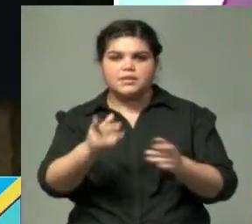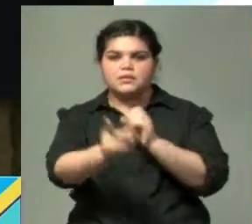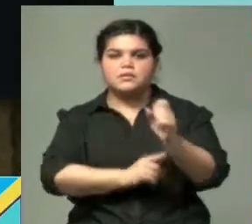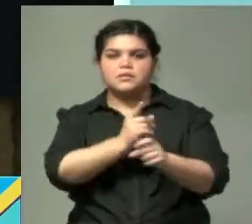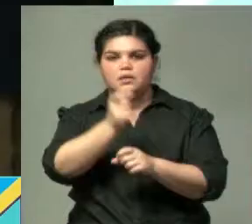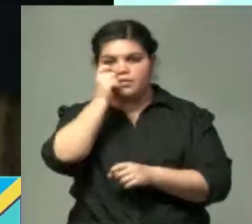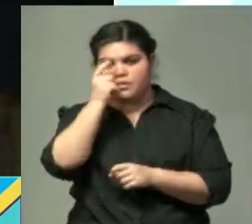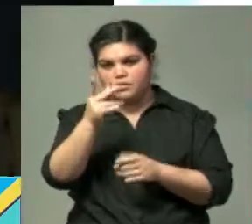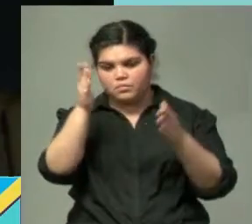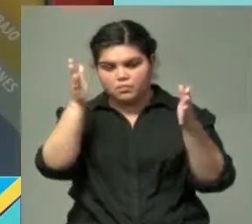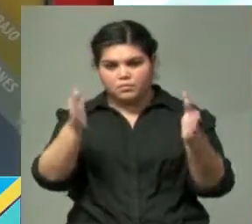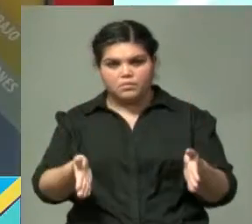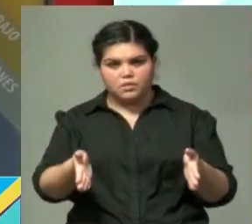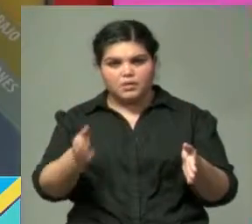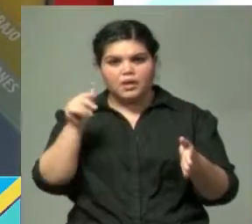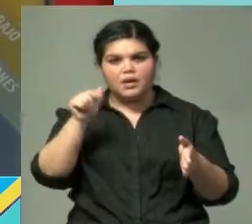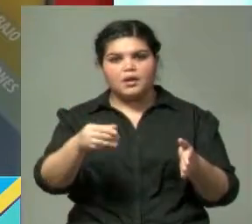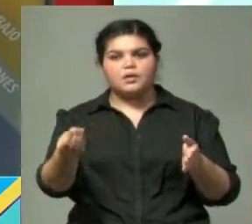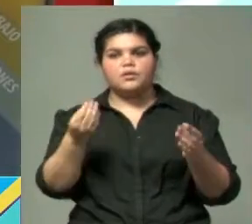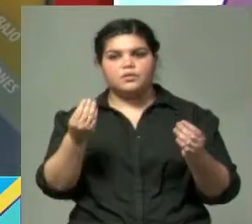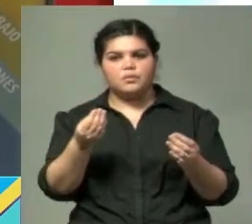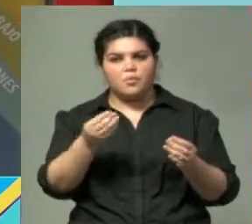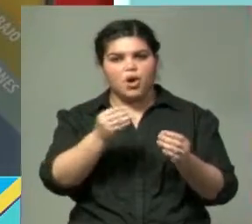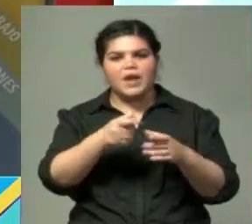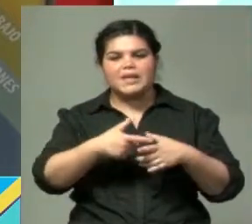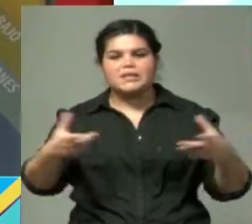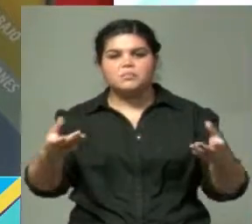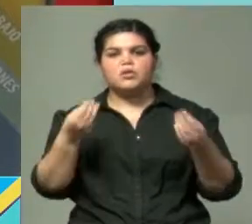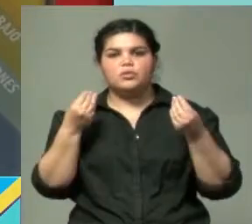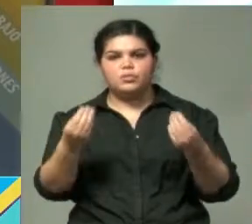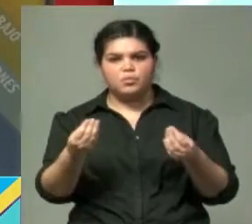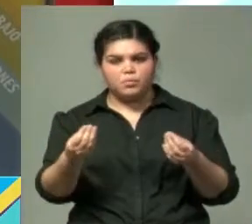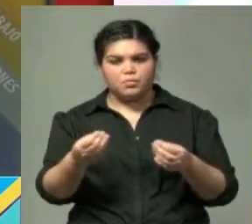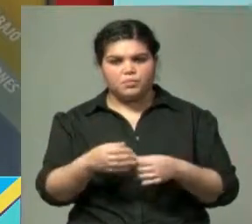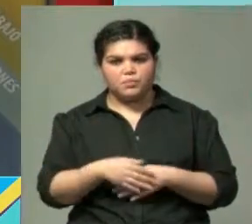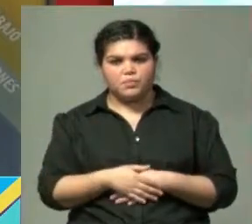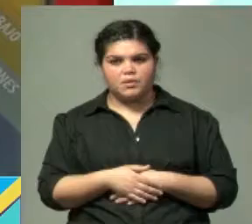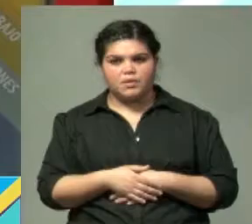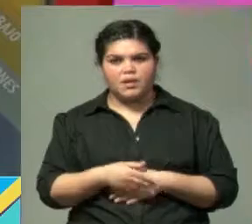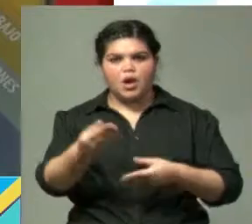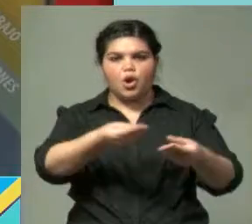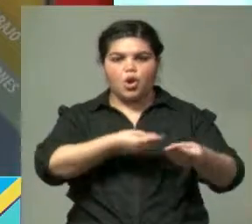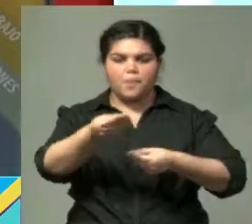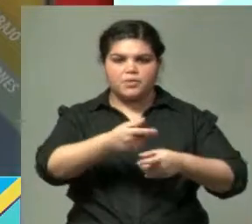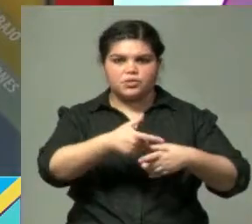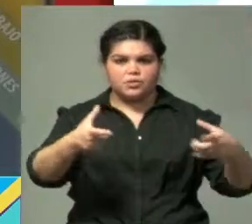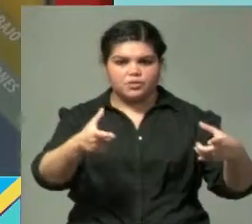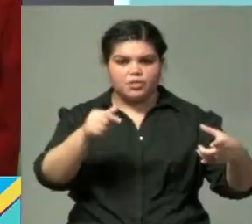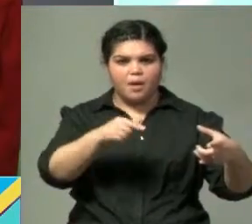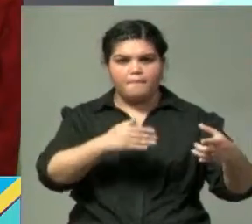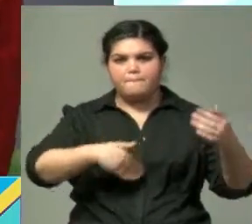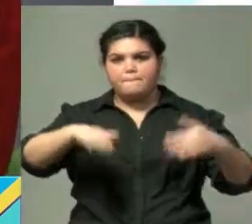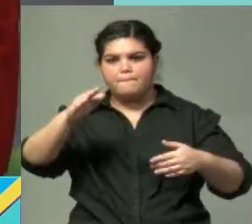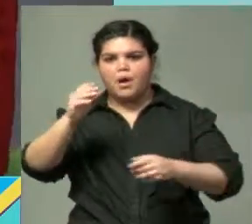la nueva característica que tiene desde el punto de vista del crecimiento es que el crecimiento del comercio es mucho mayor que el crecimiento de la